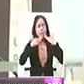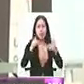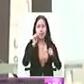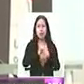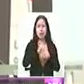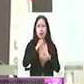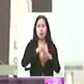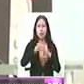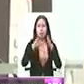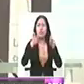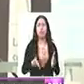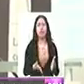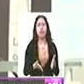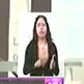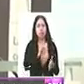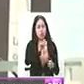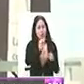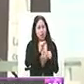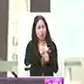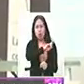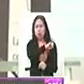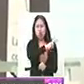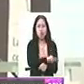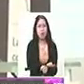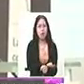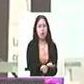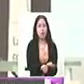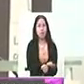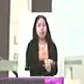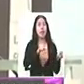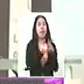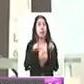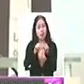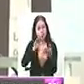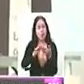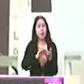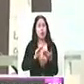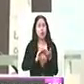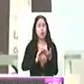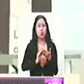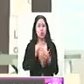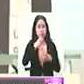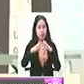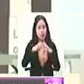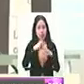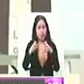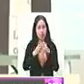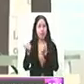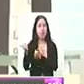pedimos disculpas por también las dificultades administrativas que se generaron en este